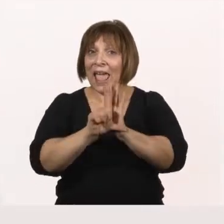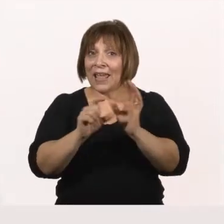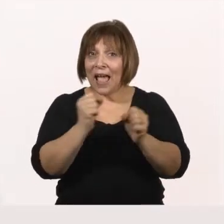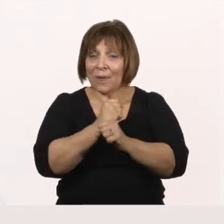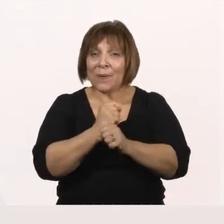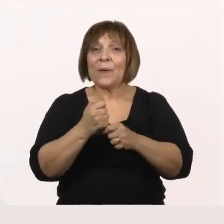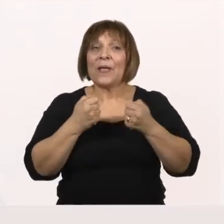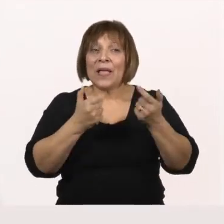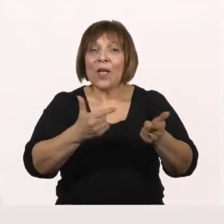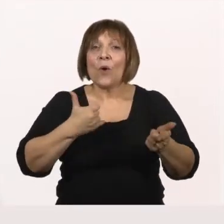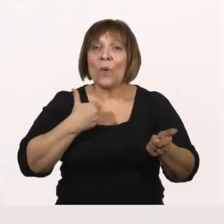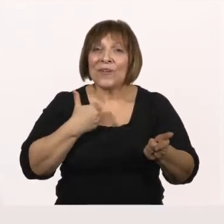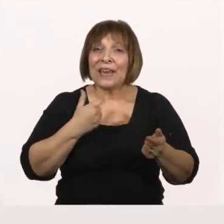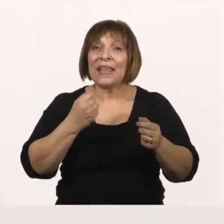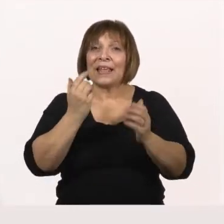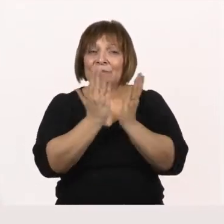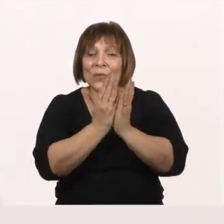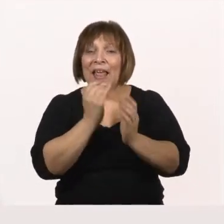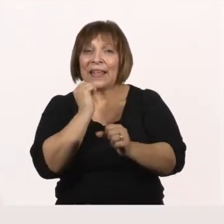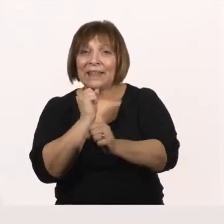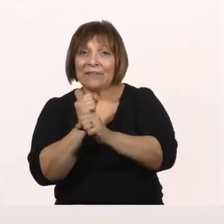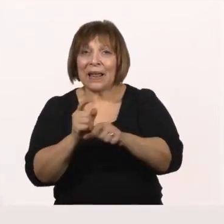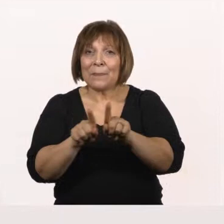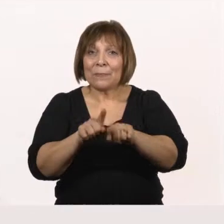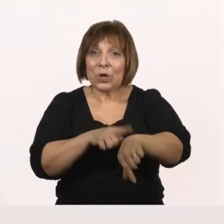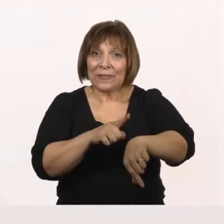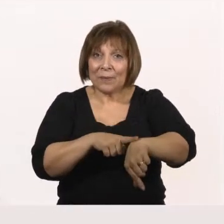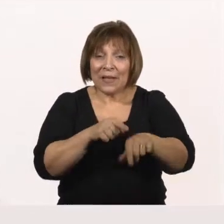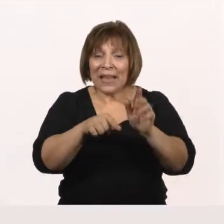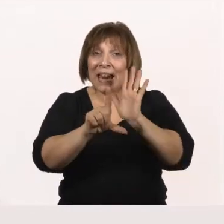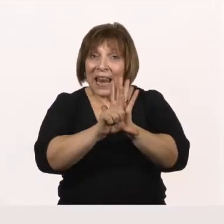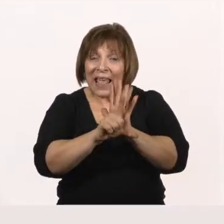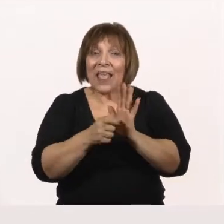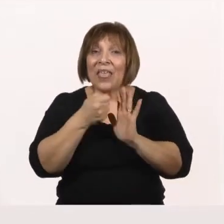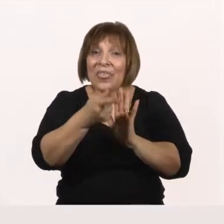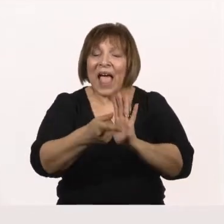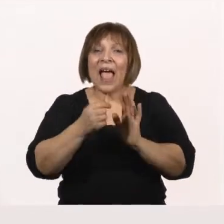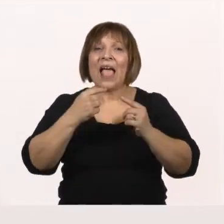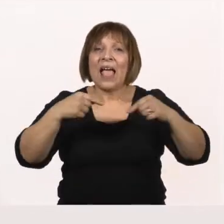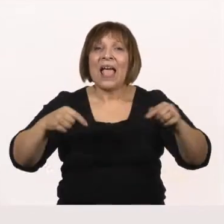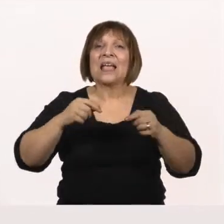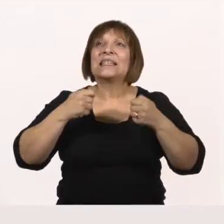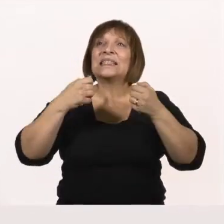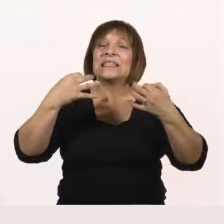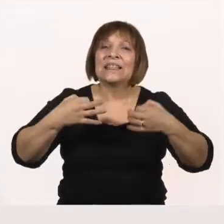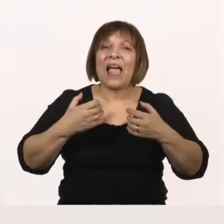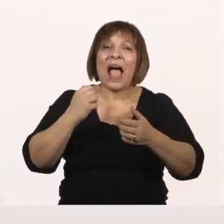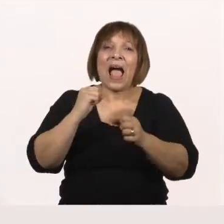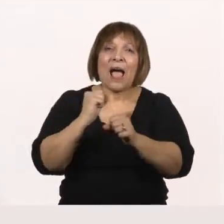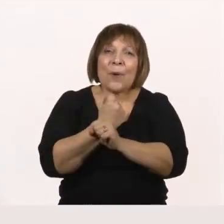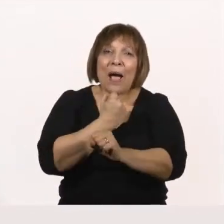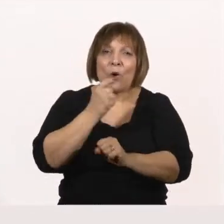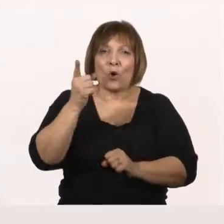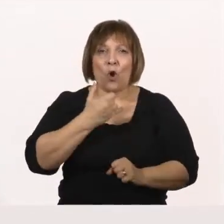que promueve el trabajo decente juvenil y la posibilidad de estudiar y trabajar al mismo tiempo. Una ley que otorga incentivos y garantías para empresas y